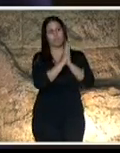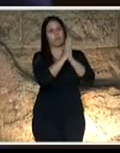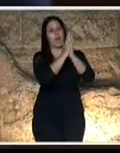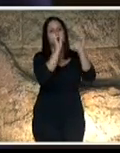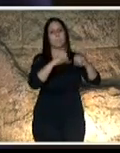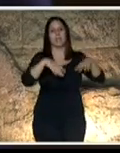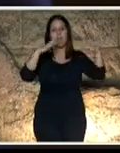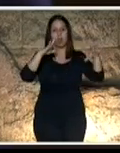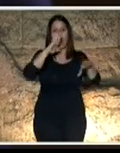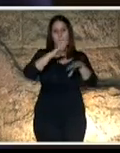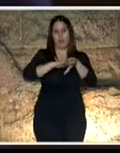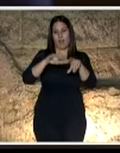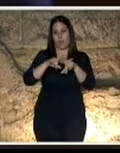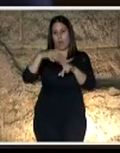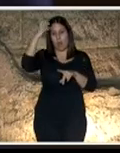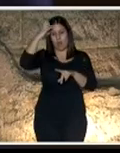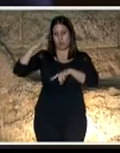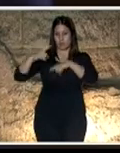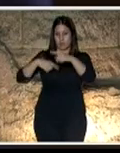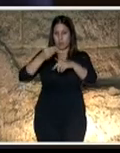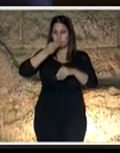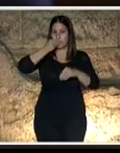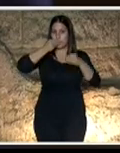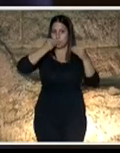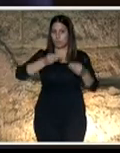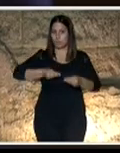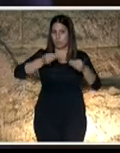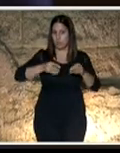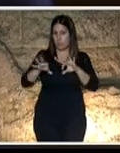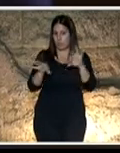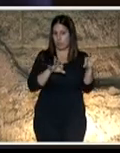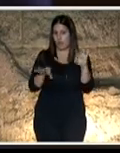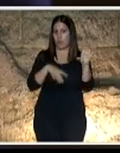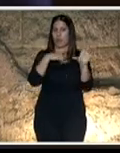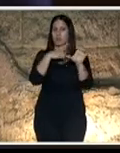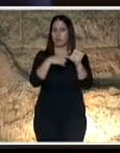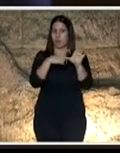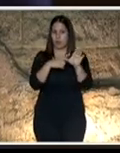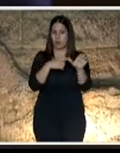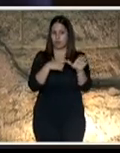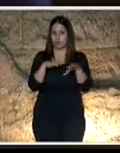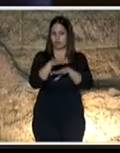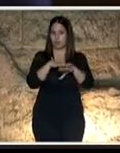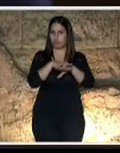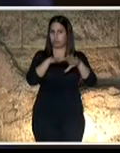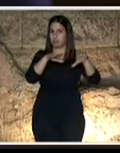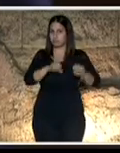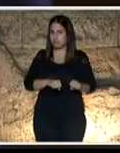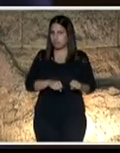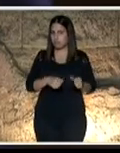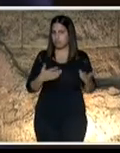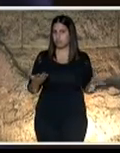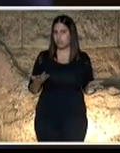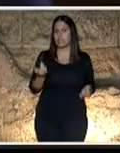las jerarquías bien preparadas de Extremadura gobiernen el Estado y de esta